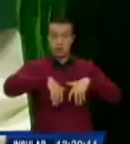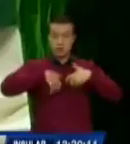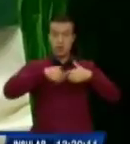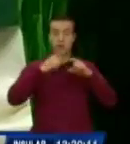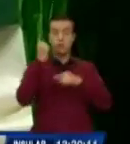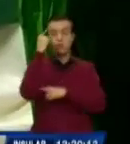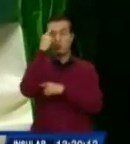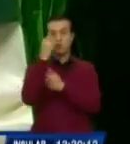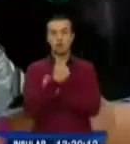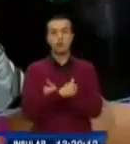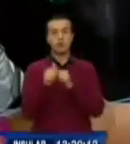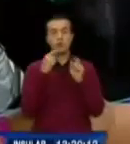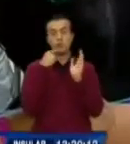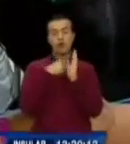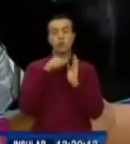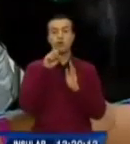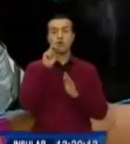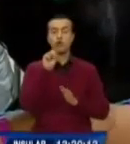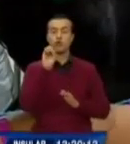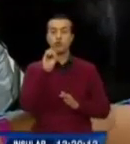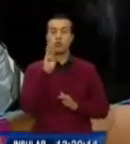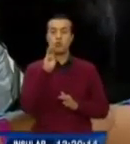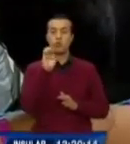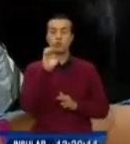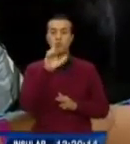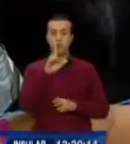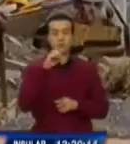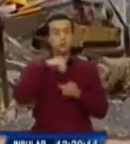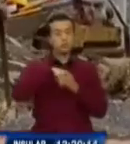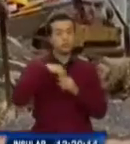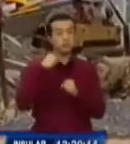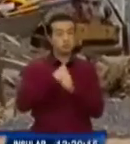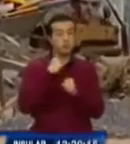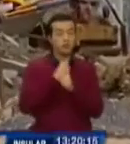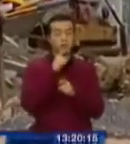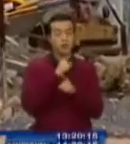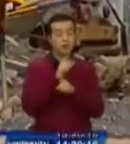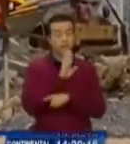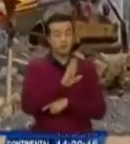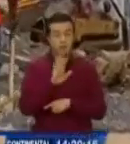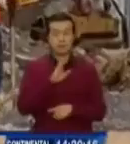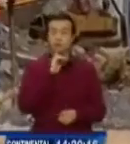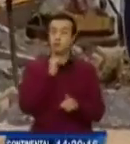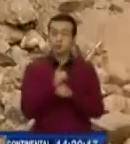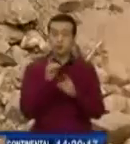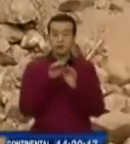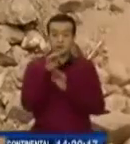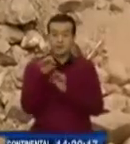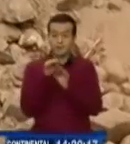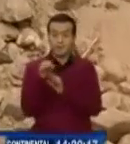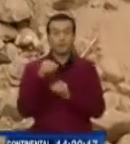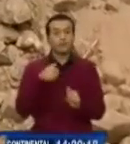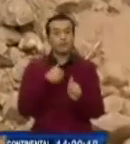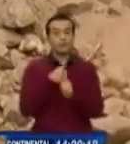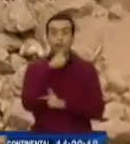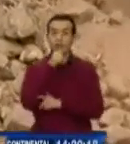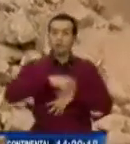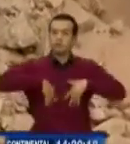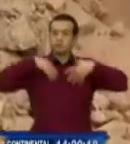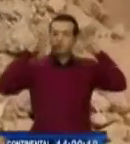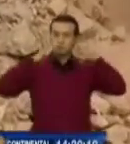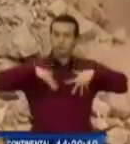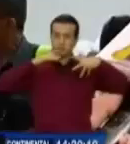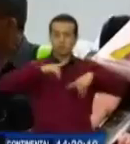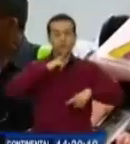autónomos descentralizados, como el de Nobol, hacen trabajos internos en sus cabeceras cantonales y recintos para enfrentar la temporada invernal